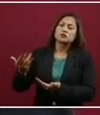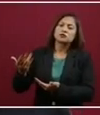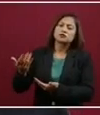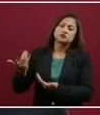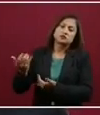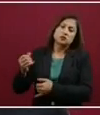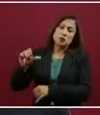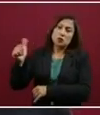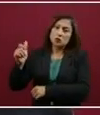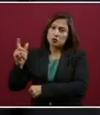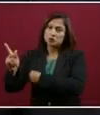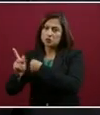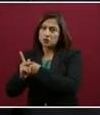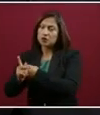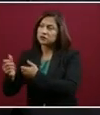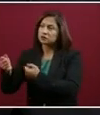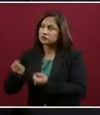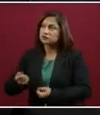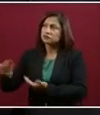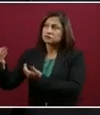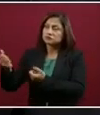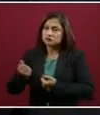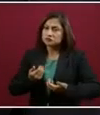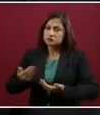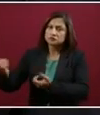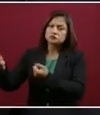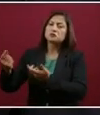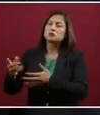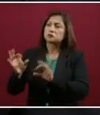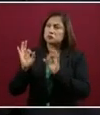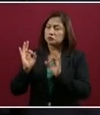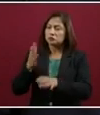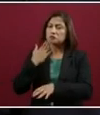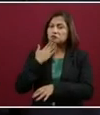inversión, celebrábamos que esta empresa